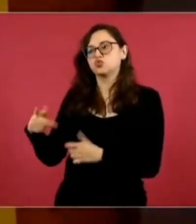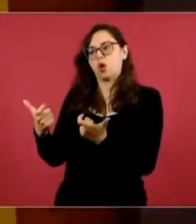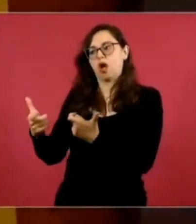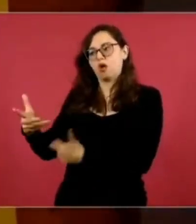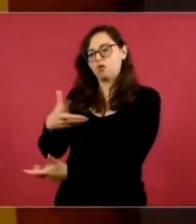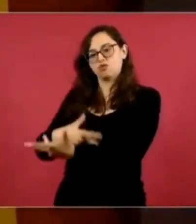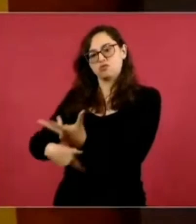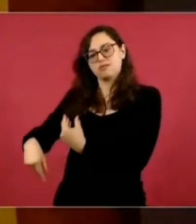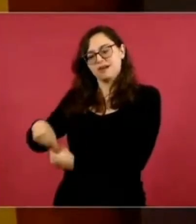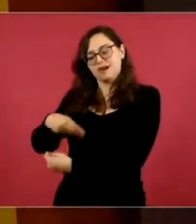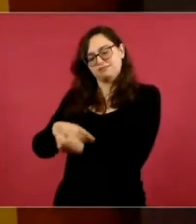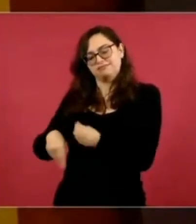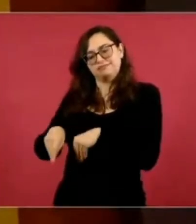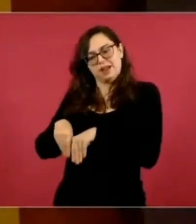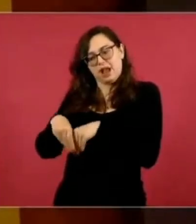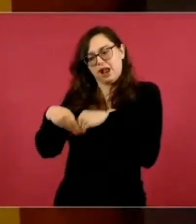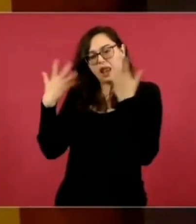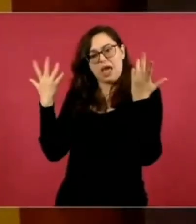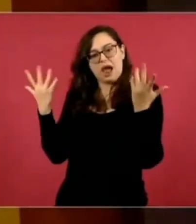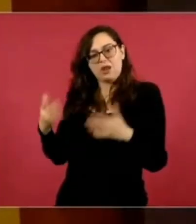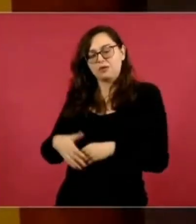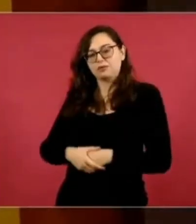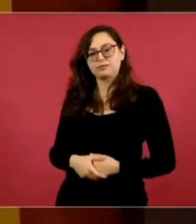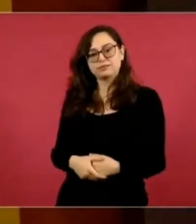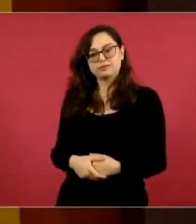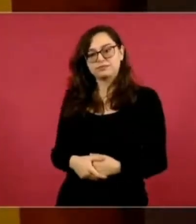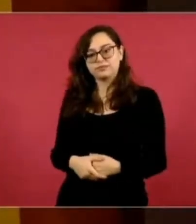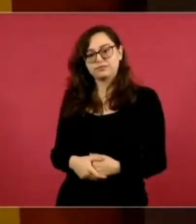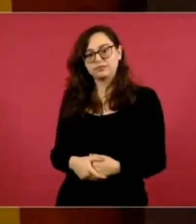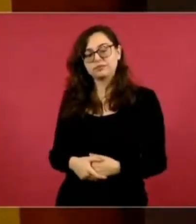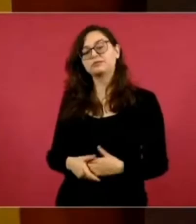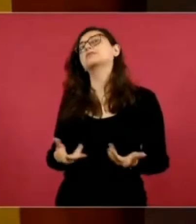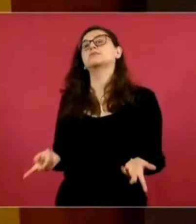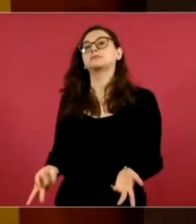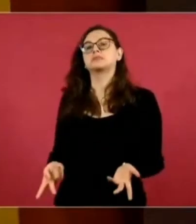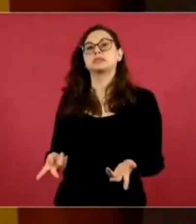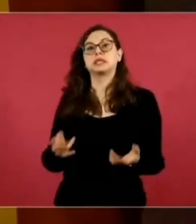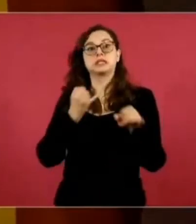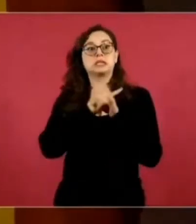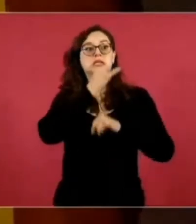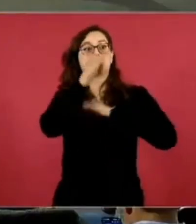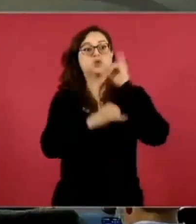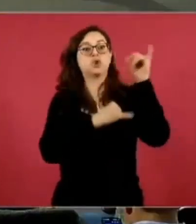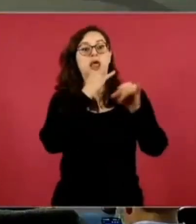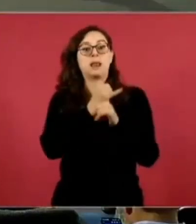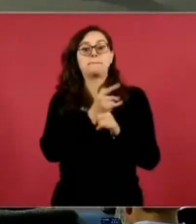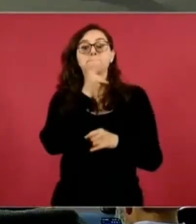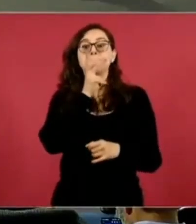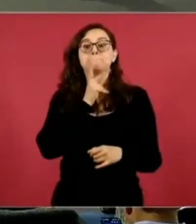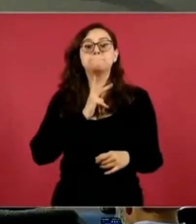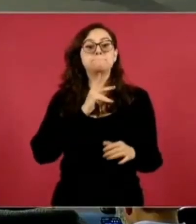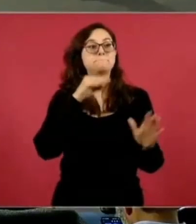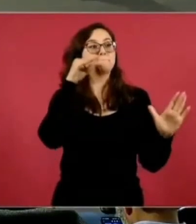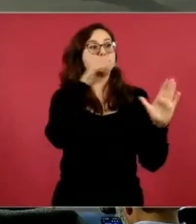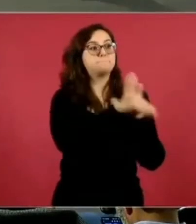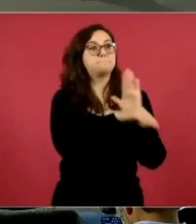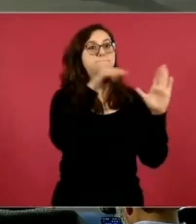mexicana y que la crisis petrolera se debía a la